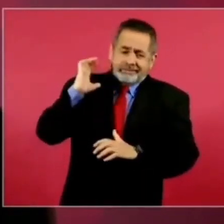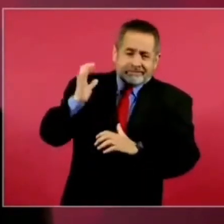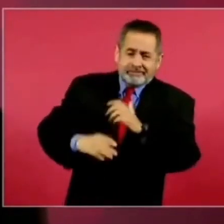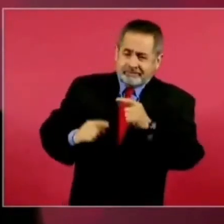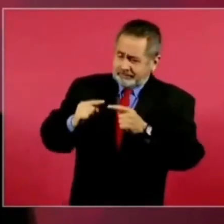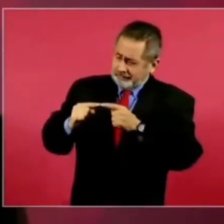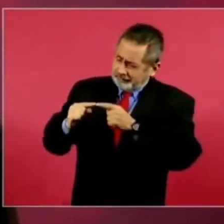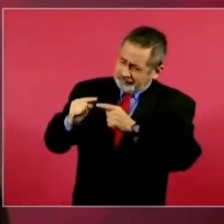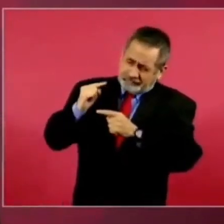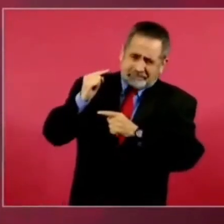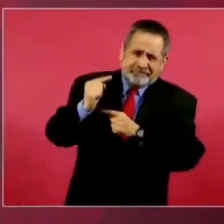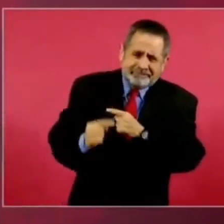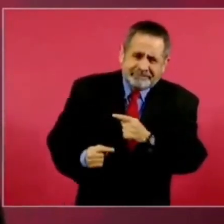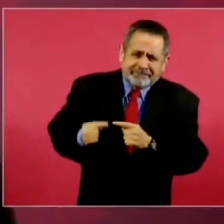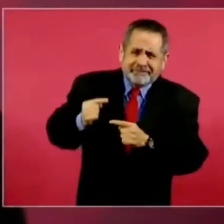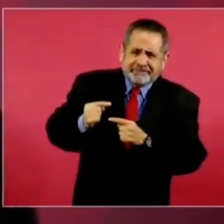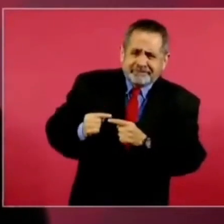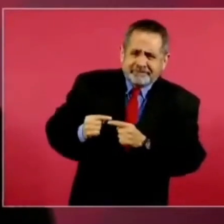y